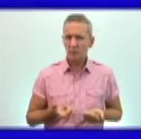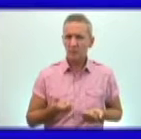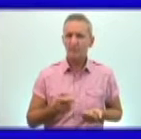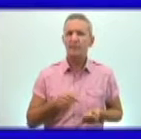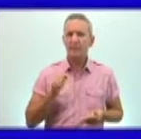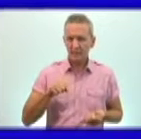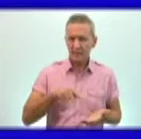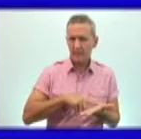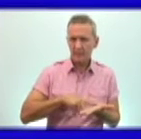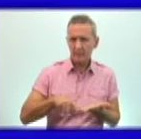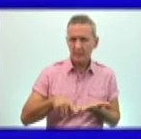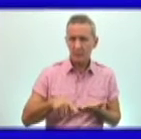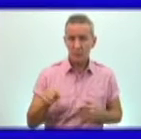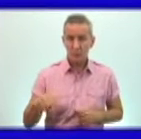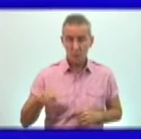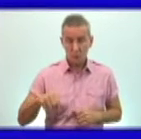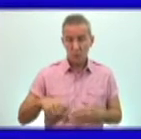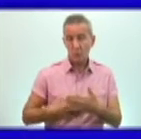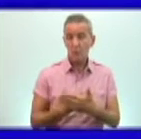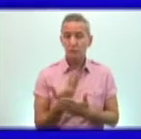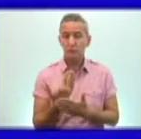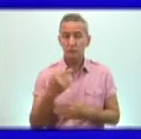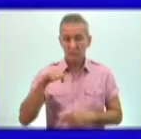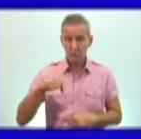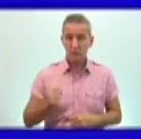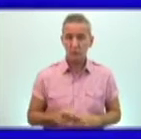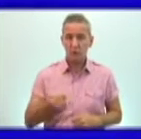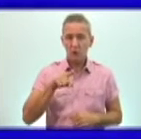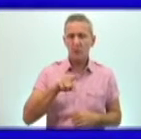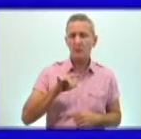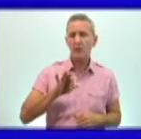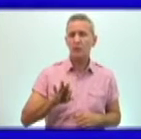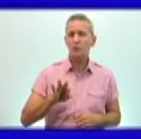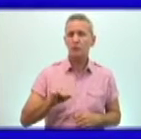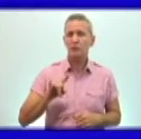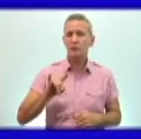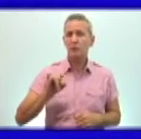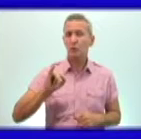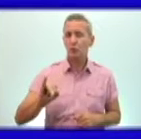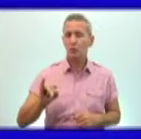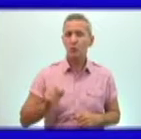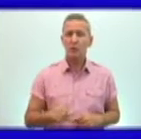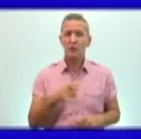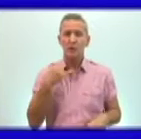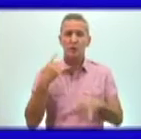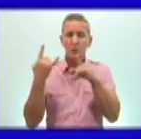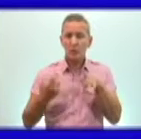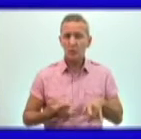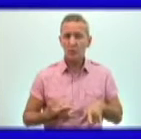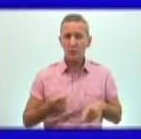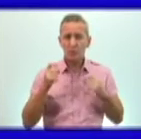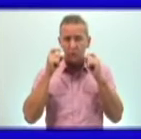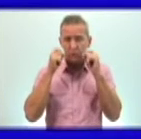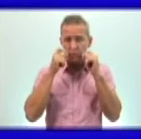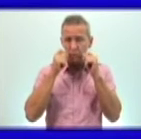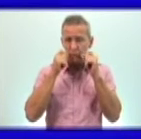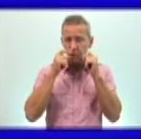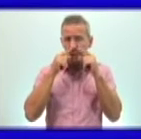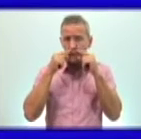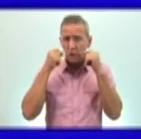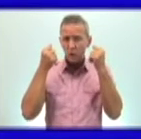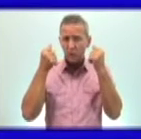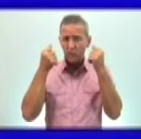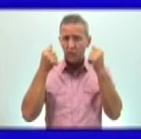semana. Un día como hoy, pero de 1896, caía en combate el Titán de Bronce, Antonio